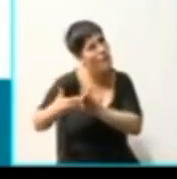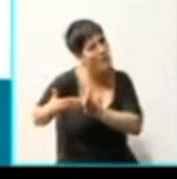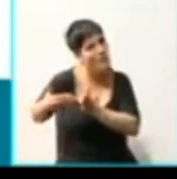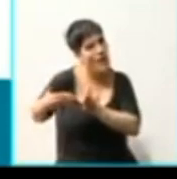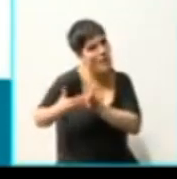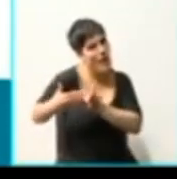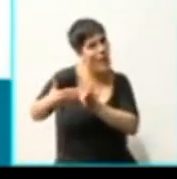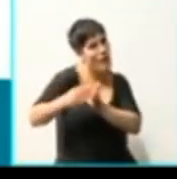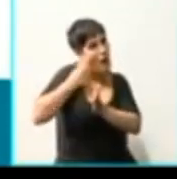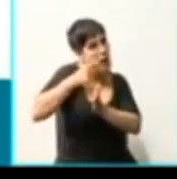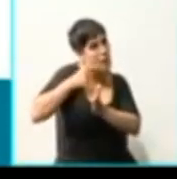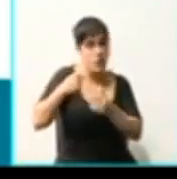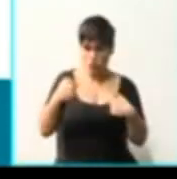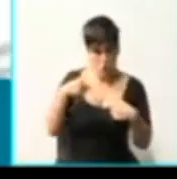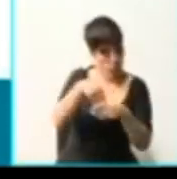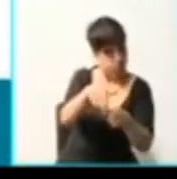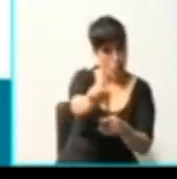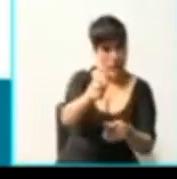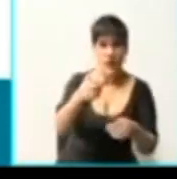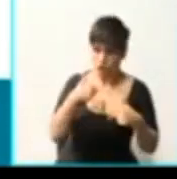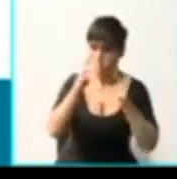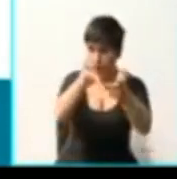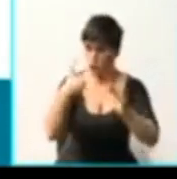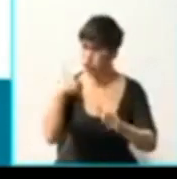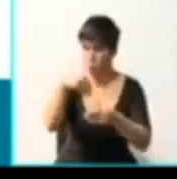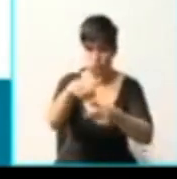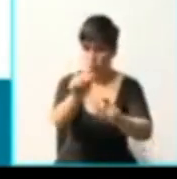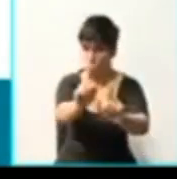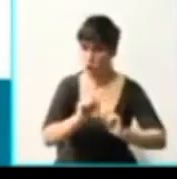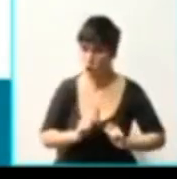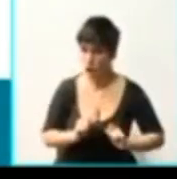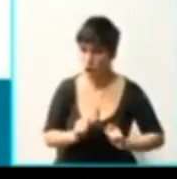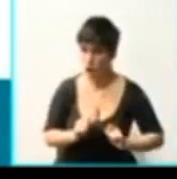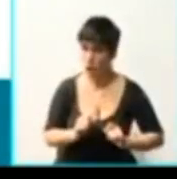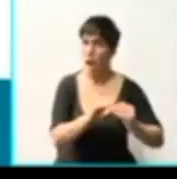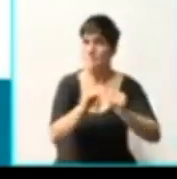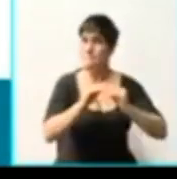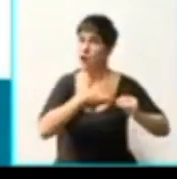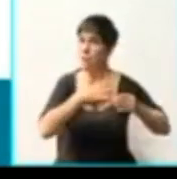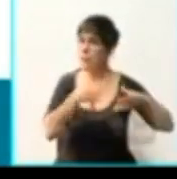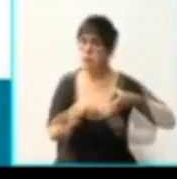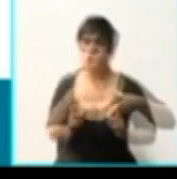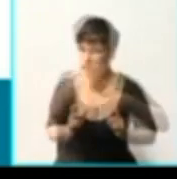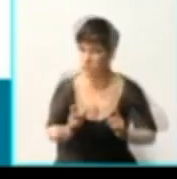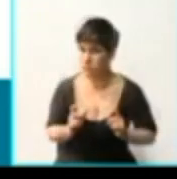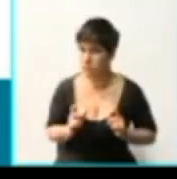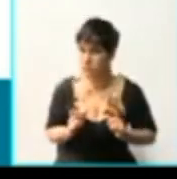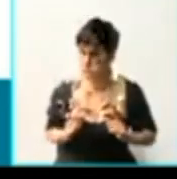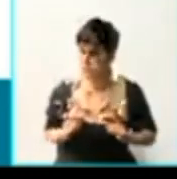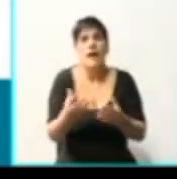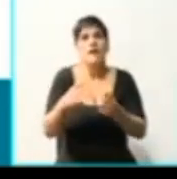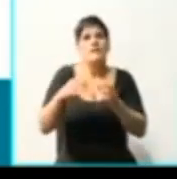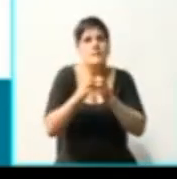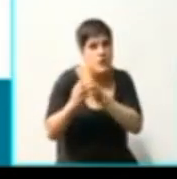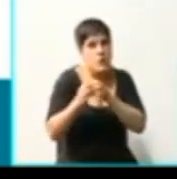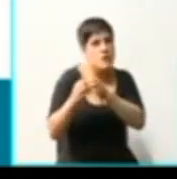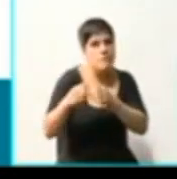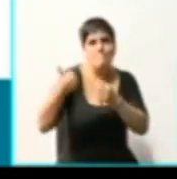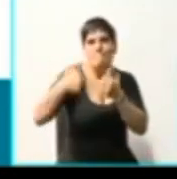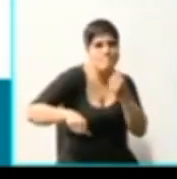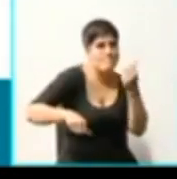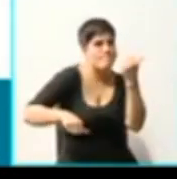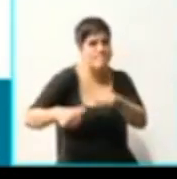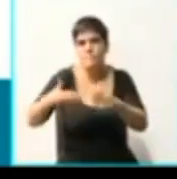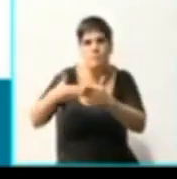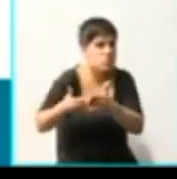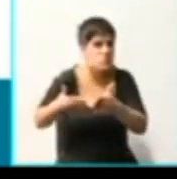discuta. Yo no voté ese código, les digo, no lo voté. Mis compañeros no lo votaron. Cuando se discutió el